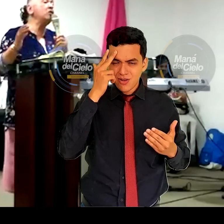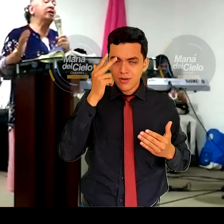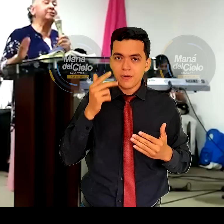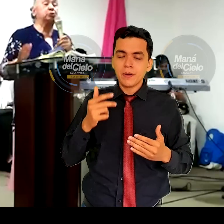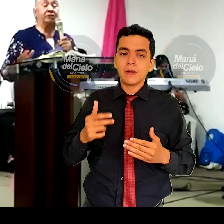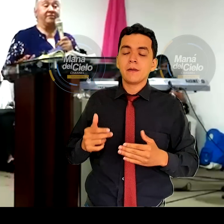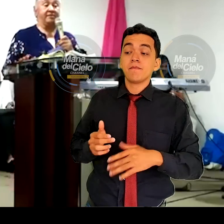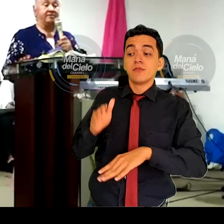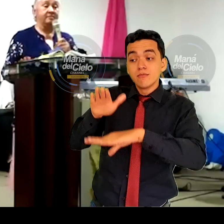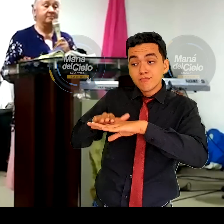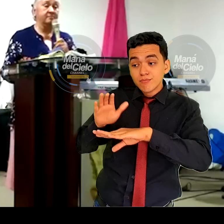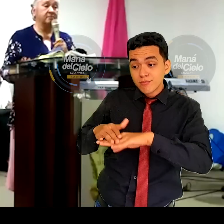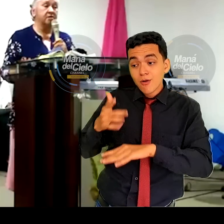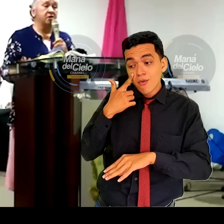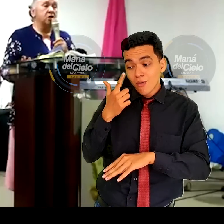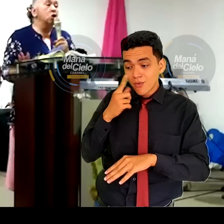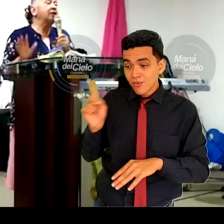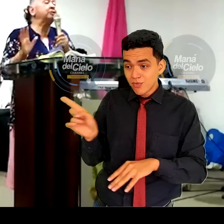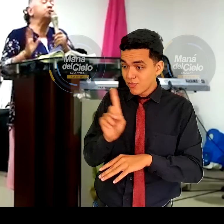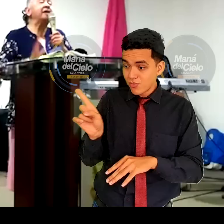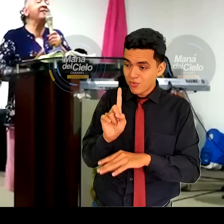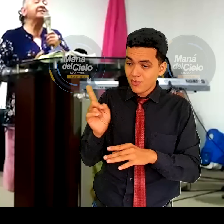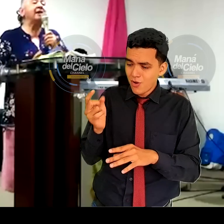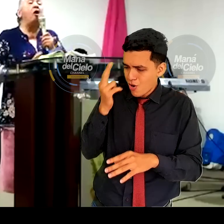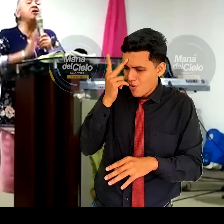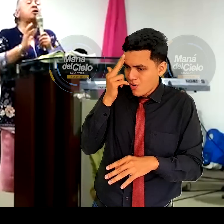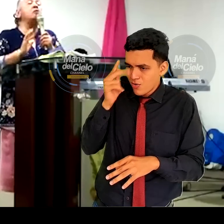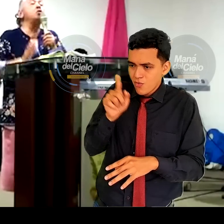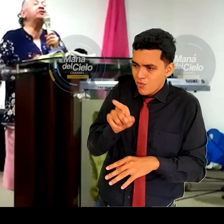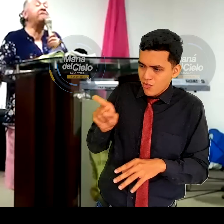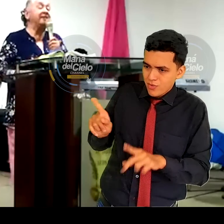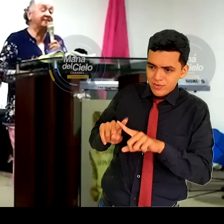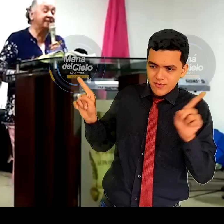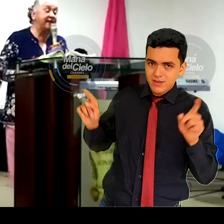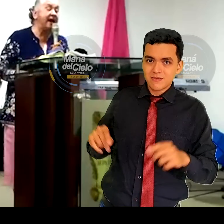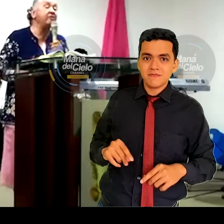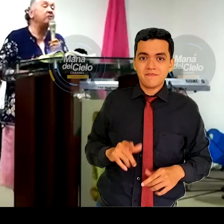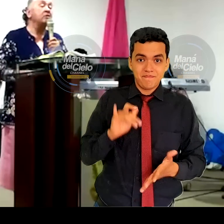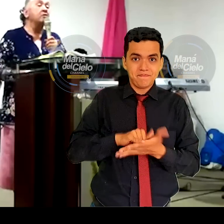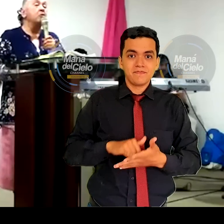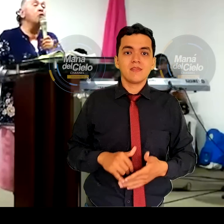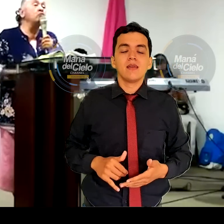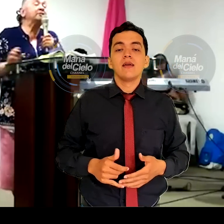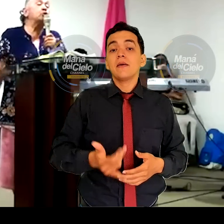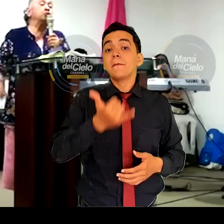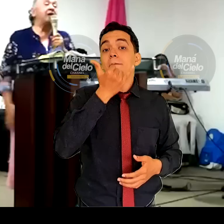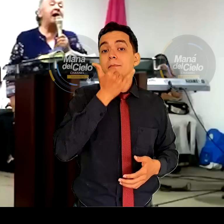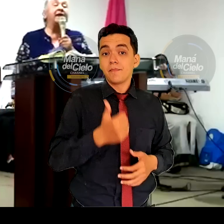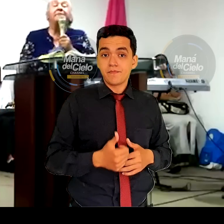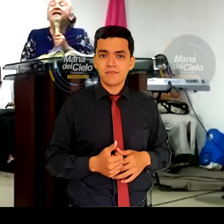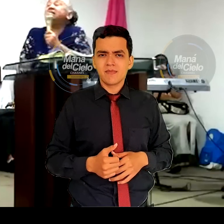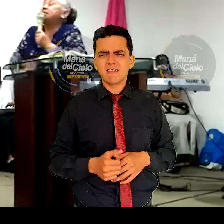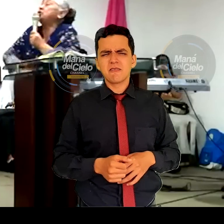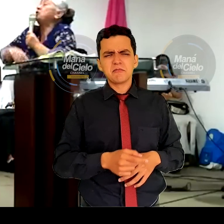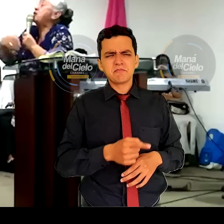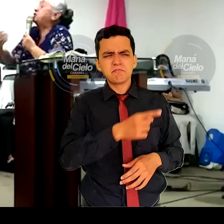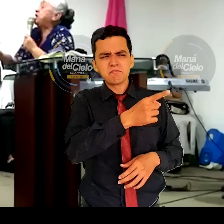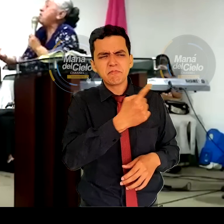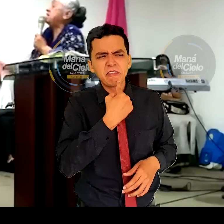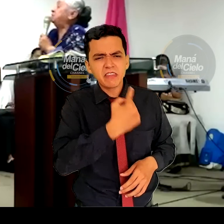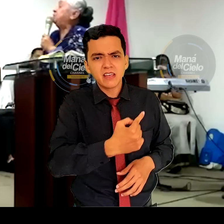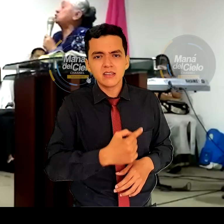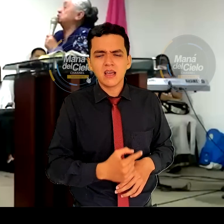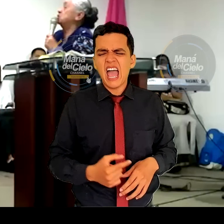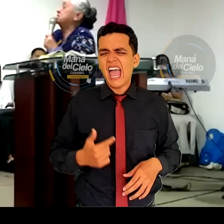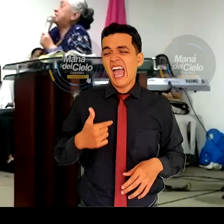¿Qué es lo que sucede? Lo que sucede es que hoy con mucha facilidad uno escucha, hermana, es que yo ya no